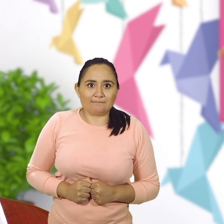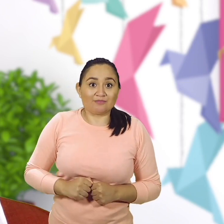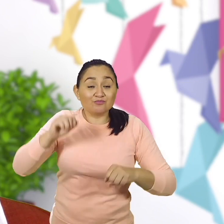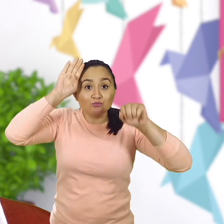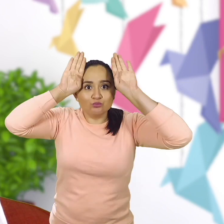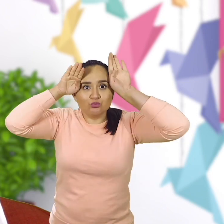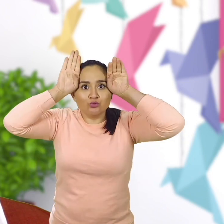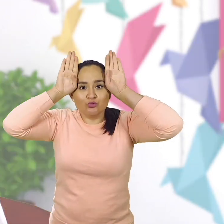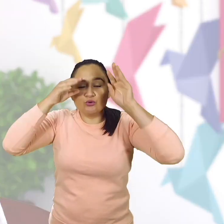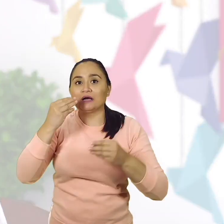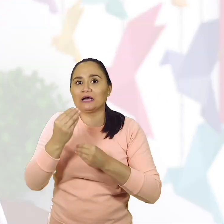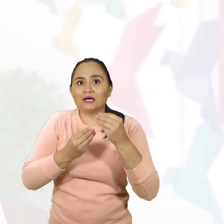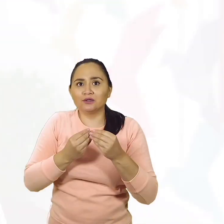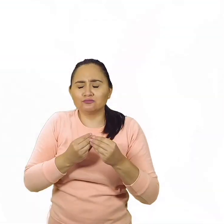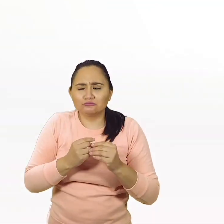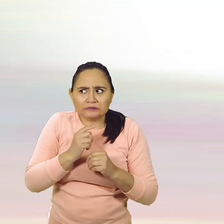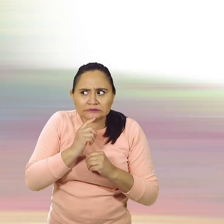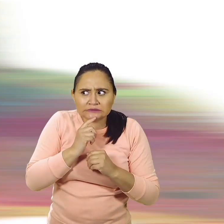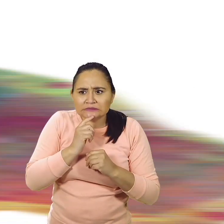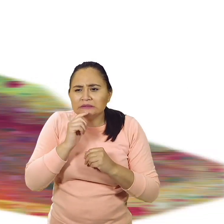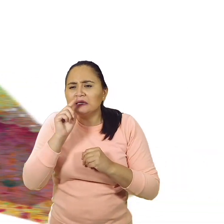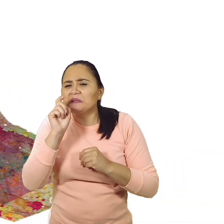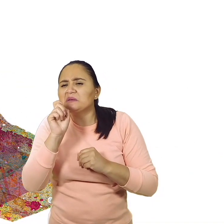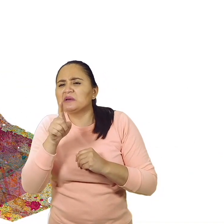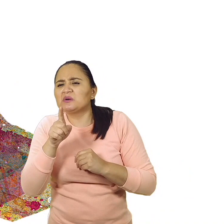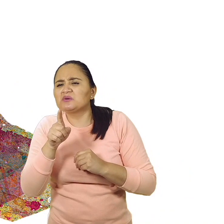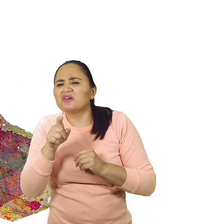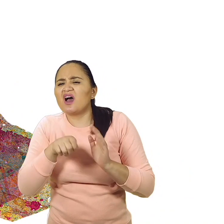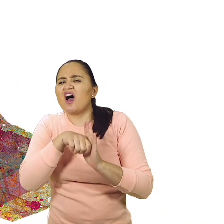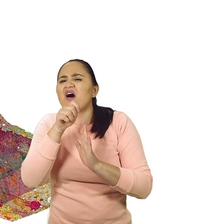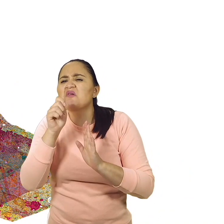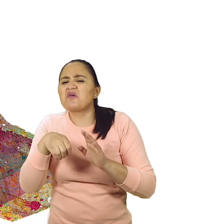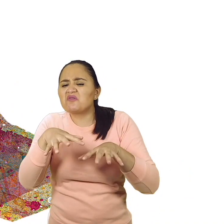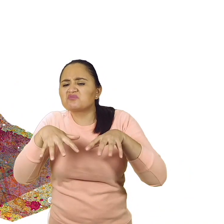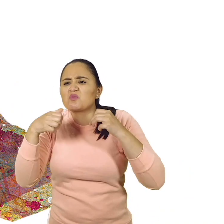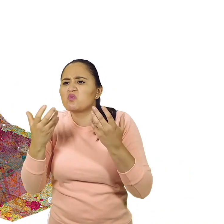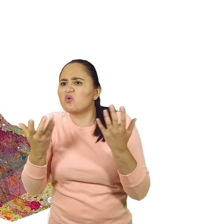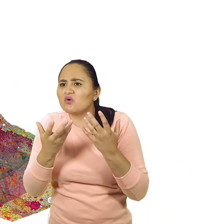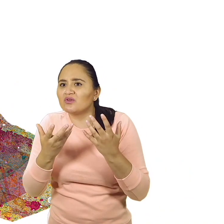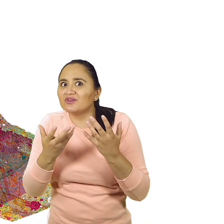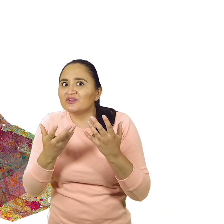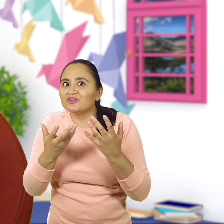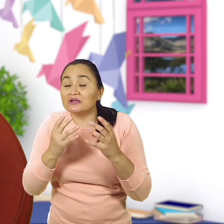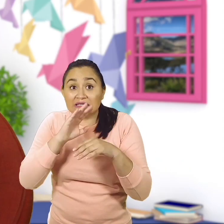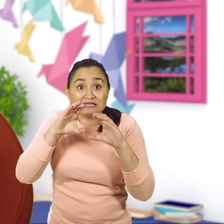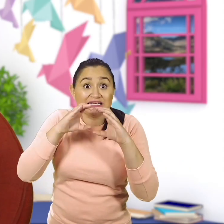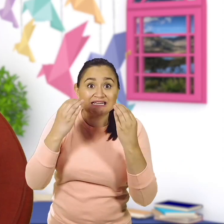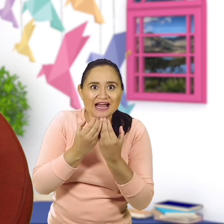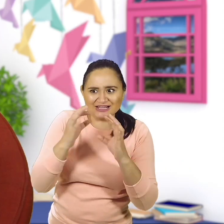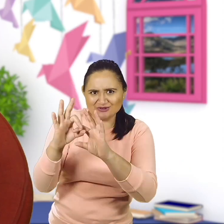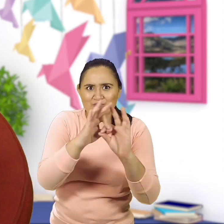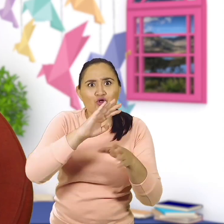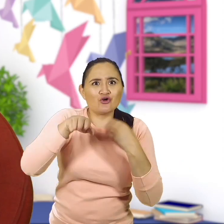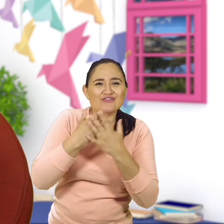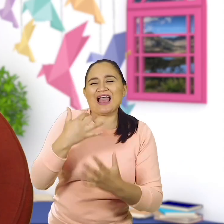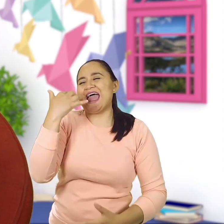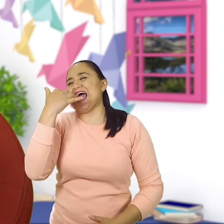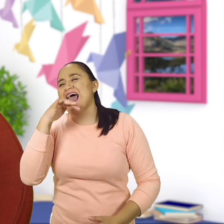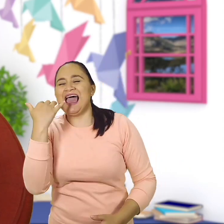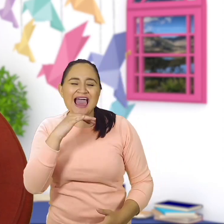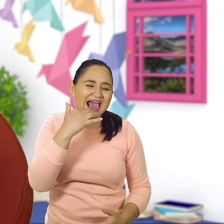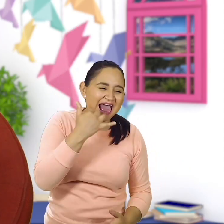poder contener su curiosidad, preguntó en voz baja: «¿De qué corte hablan?». Toda la clase estalló